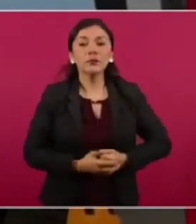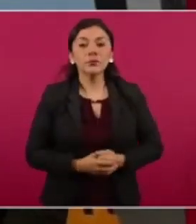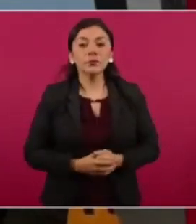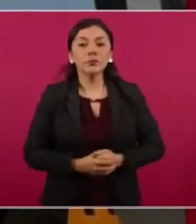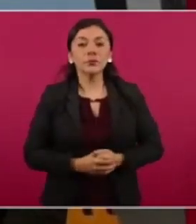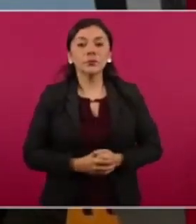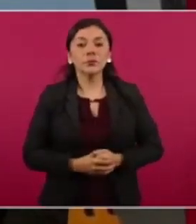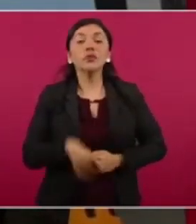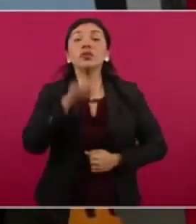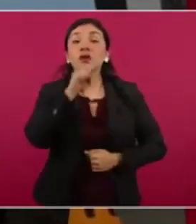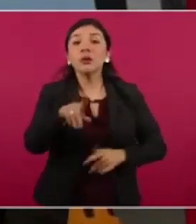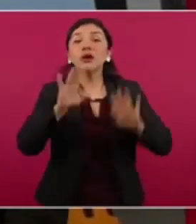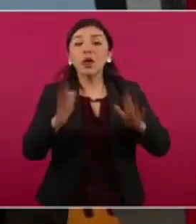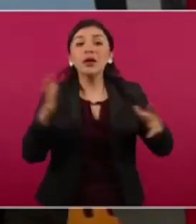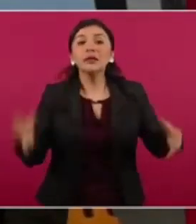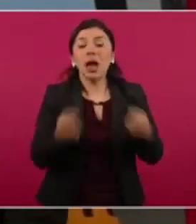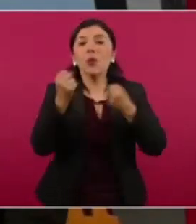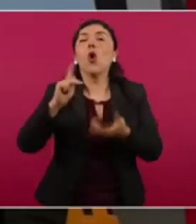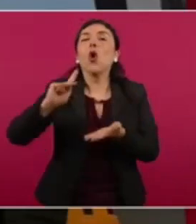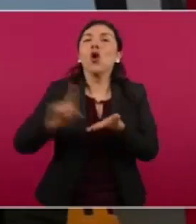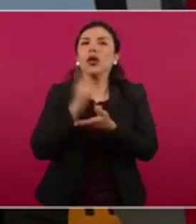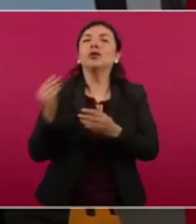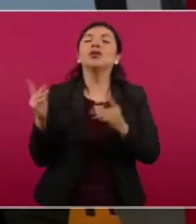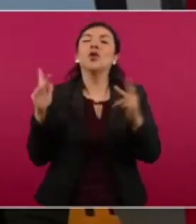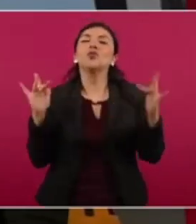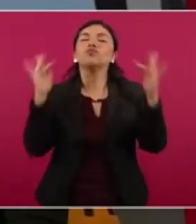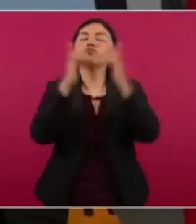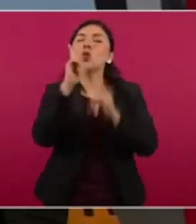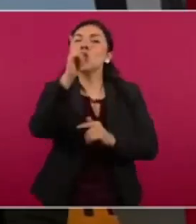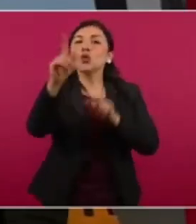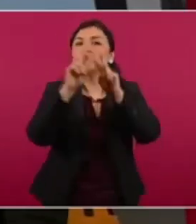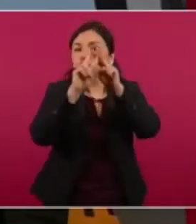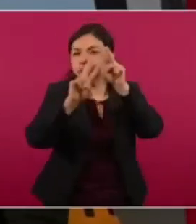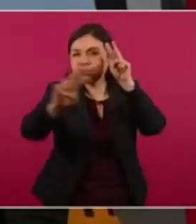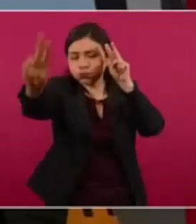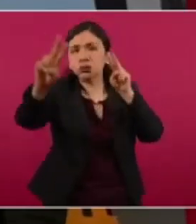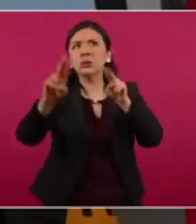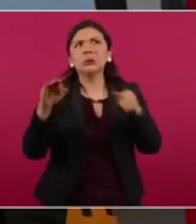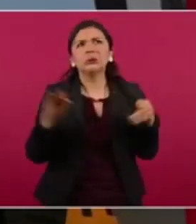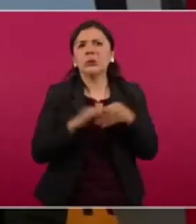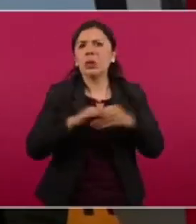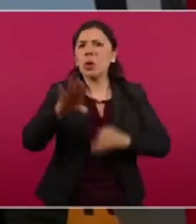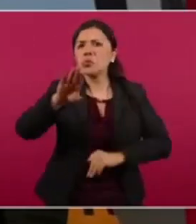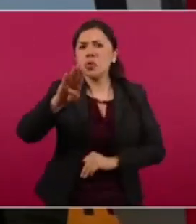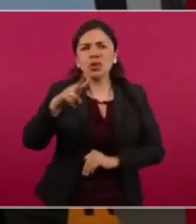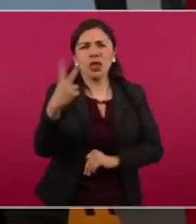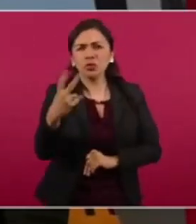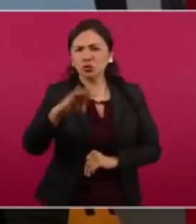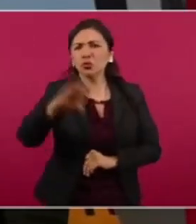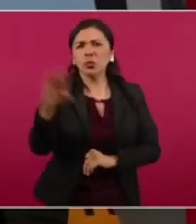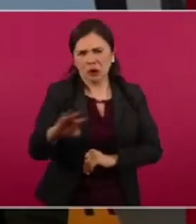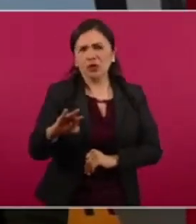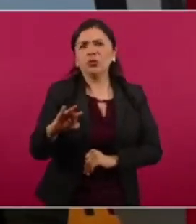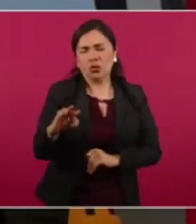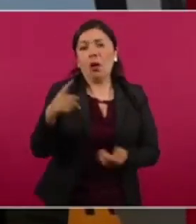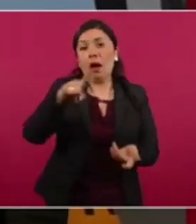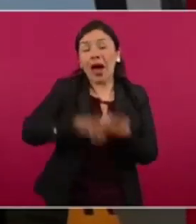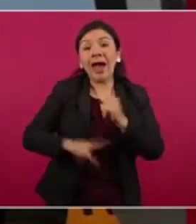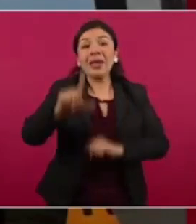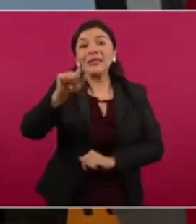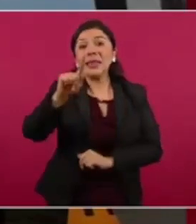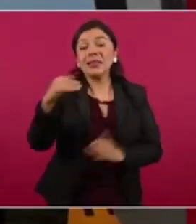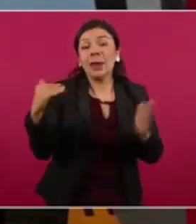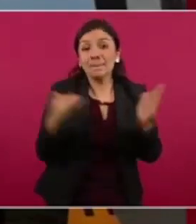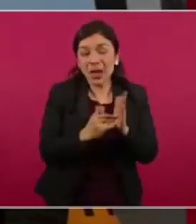Se ha recuperado la energía eléctrica con un avance del 92% de 70,000 y nada